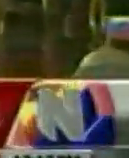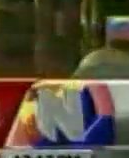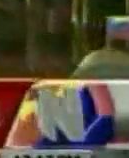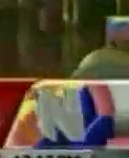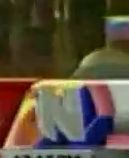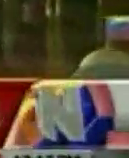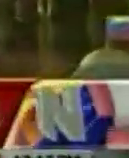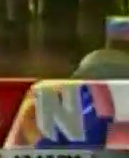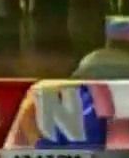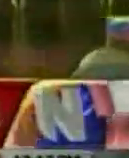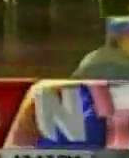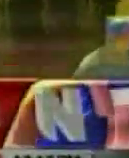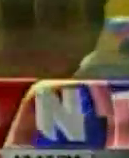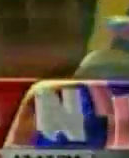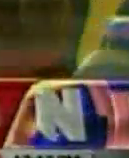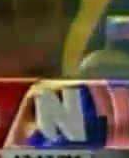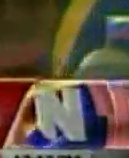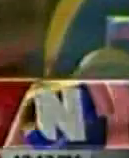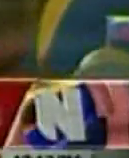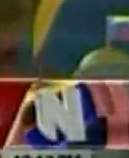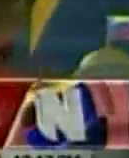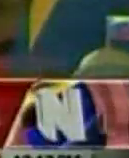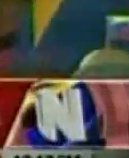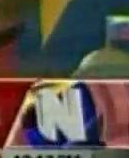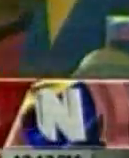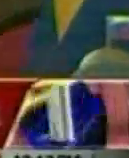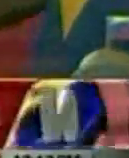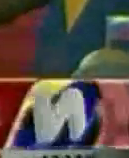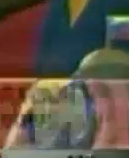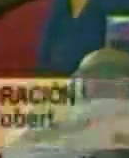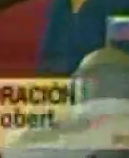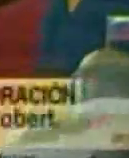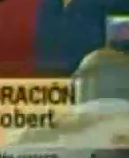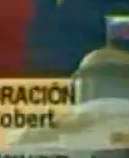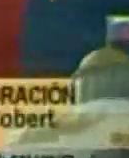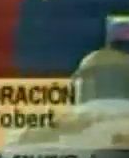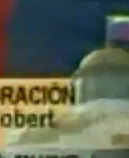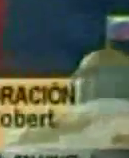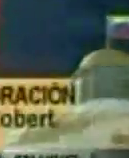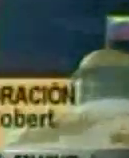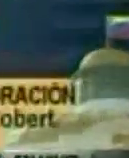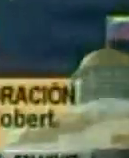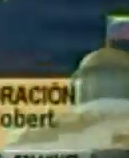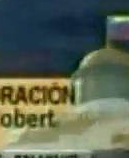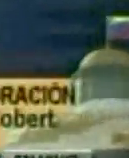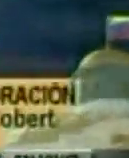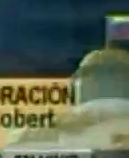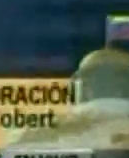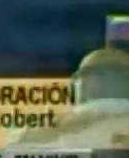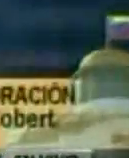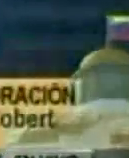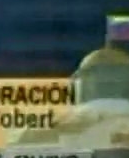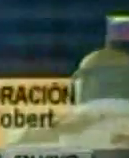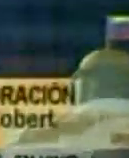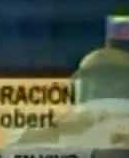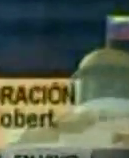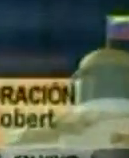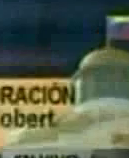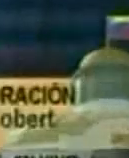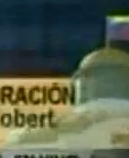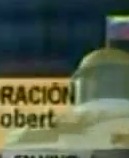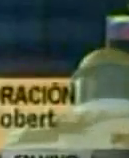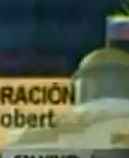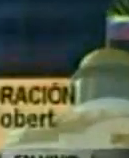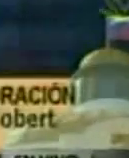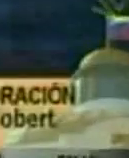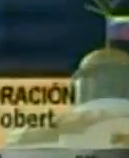¿Quiénes eran María y Robert que tenían que ser asesinados por la derecha? Eran dos jóvenes, como los millones